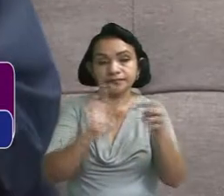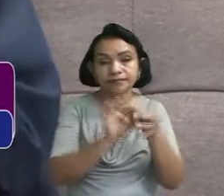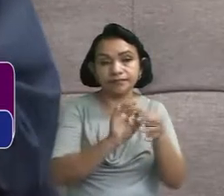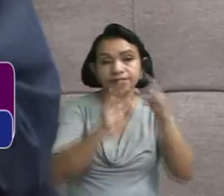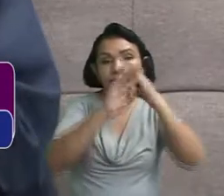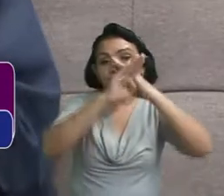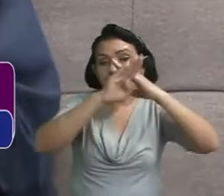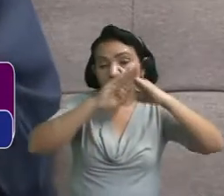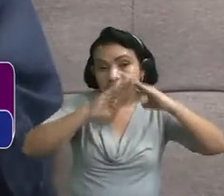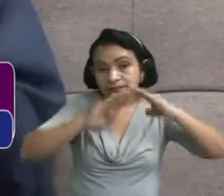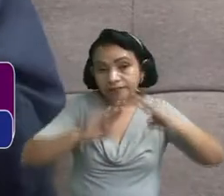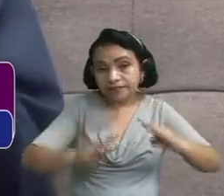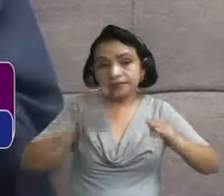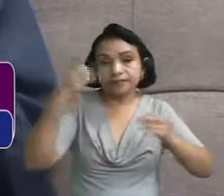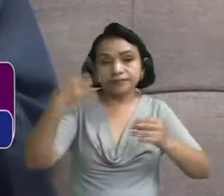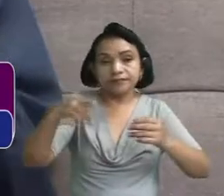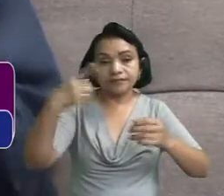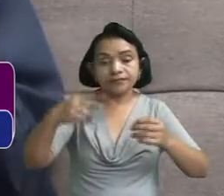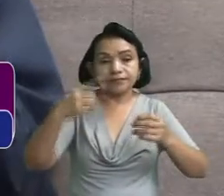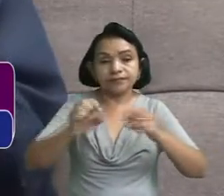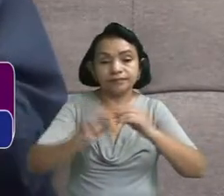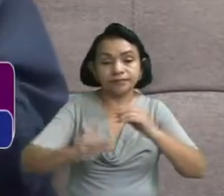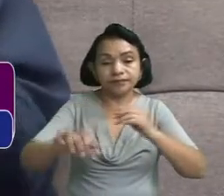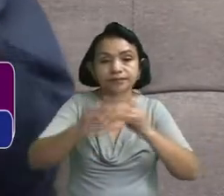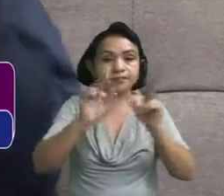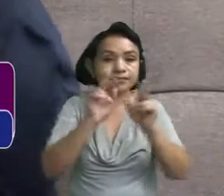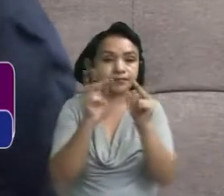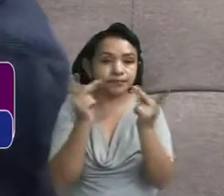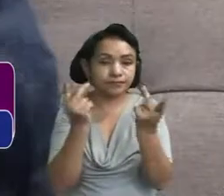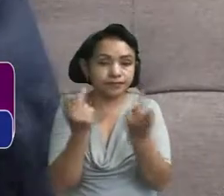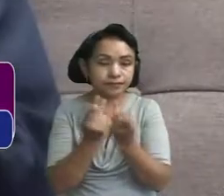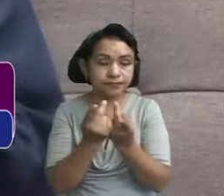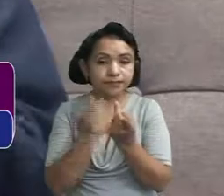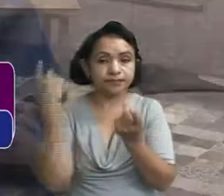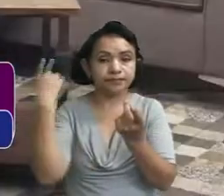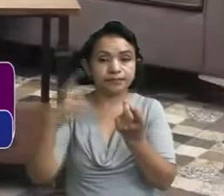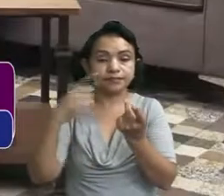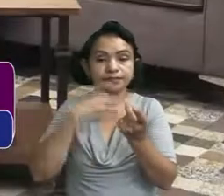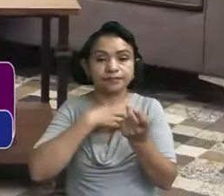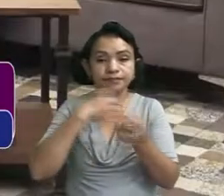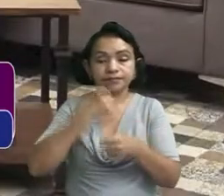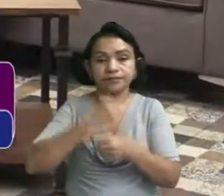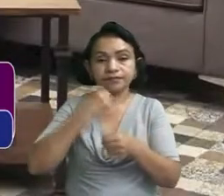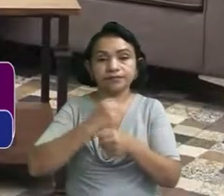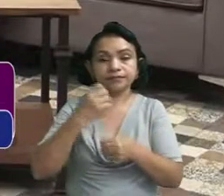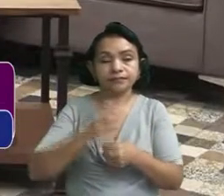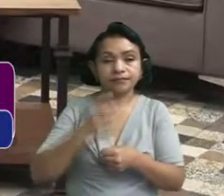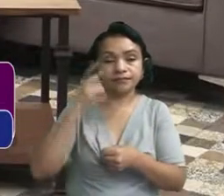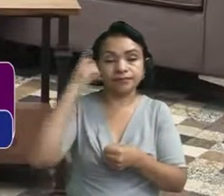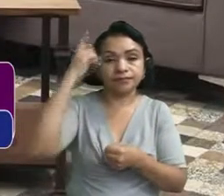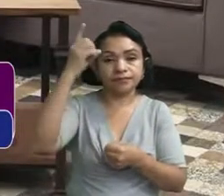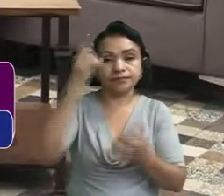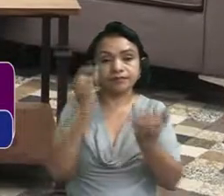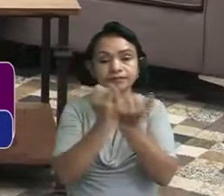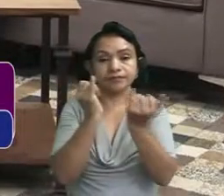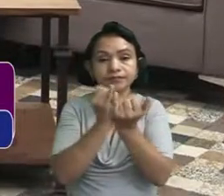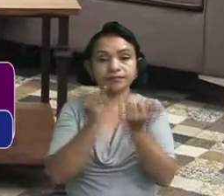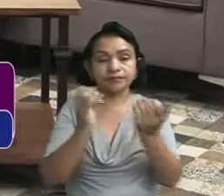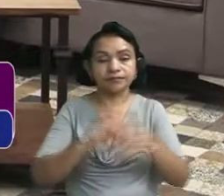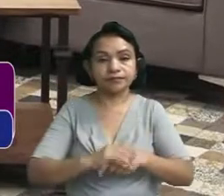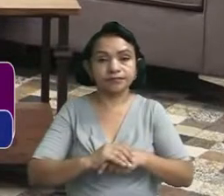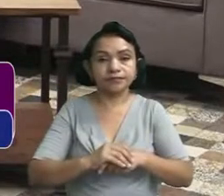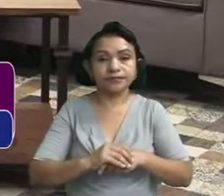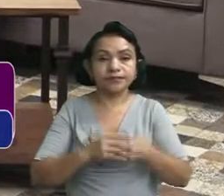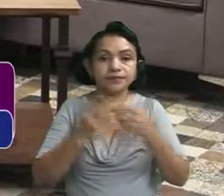de los derechos sociales del pueblo, el derecho a su protagonismo, a incidir en el desarrollo nacional y social.